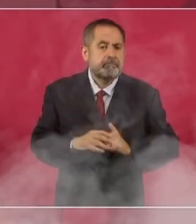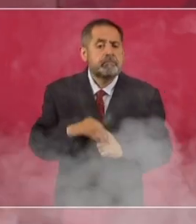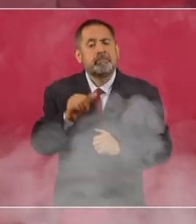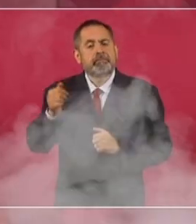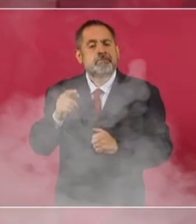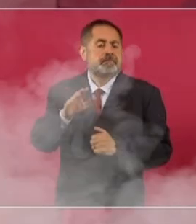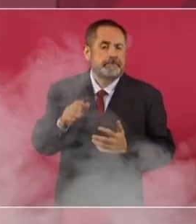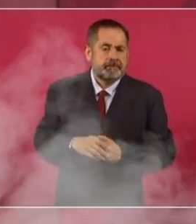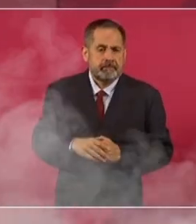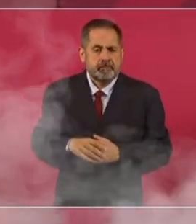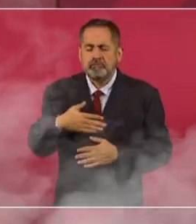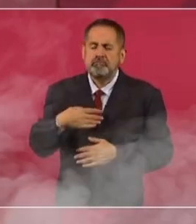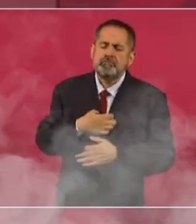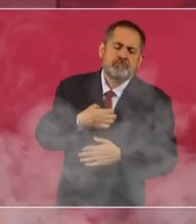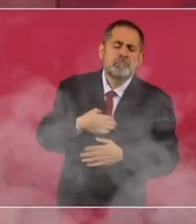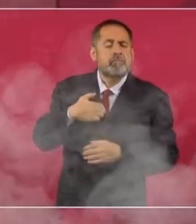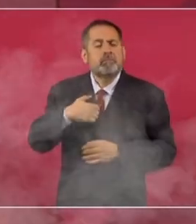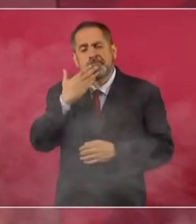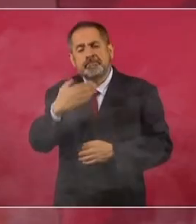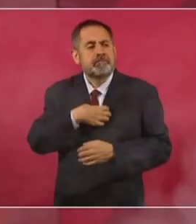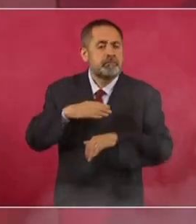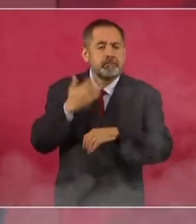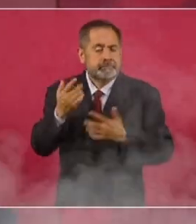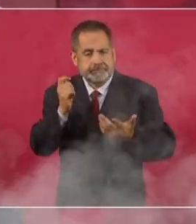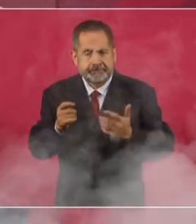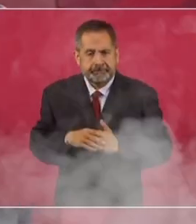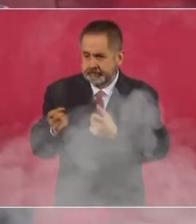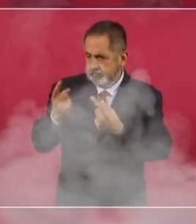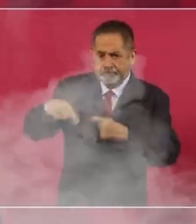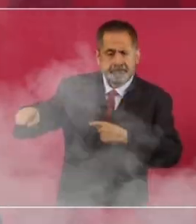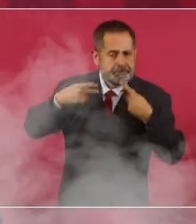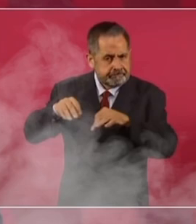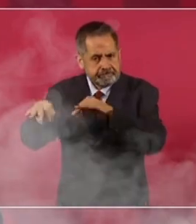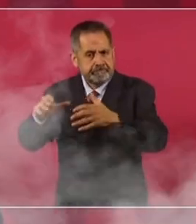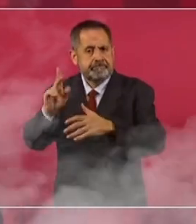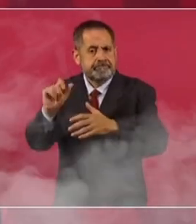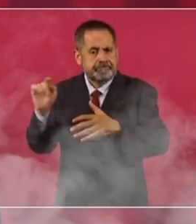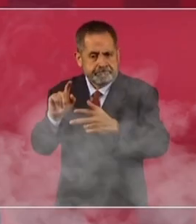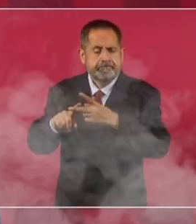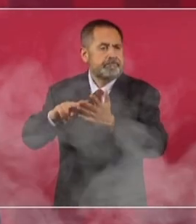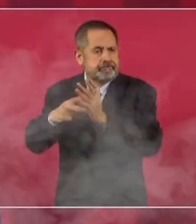Y lo otro, pues yo estoy muy contento porque tanto trabajadores, técnicos,